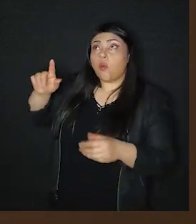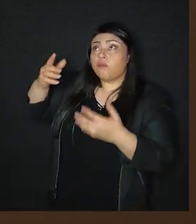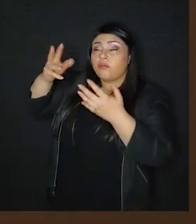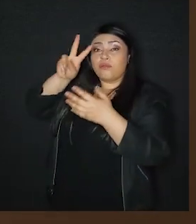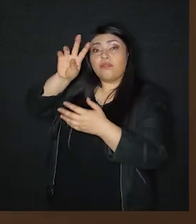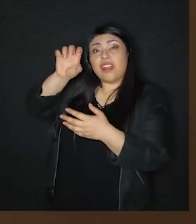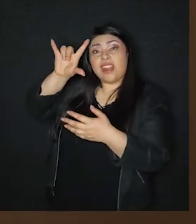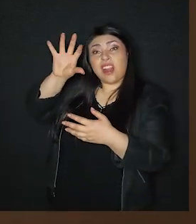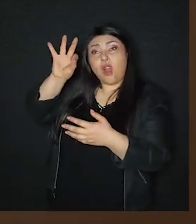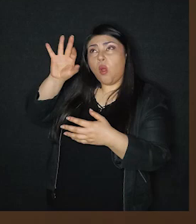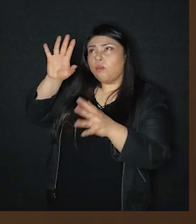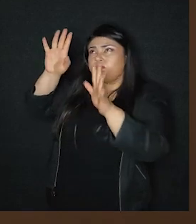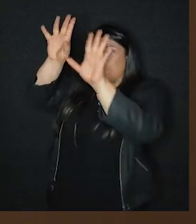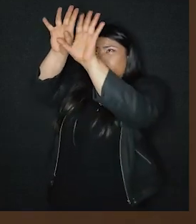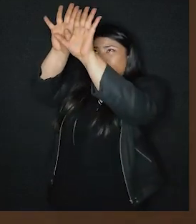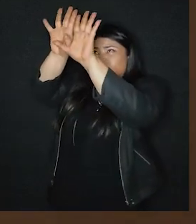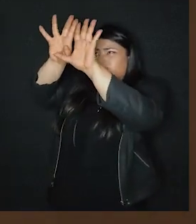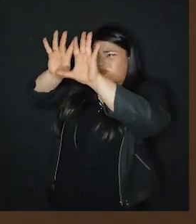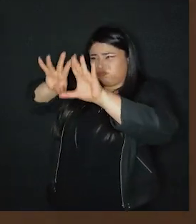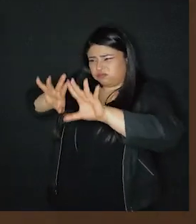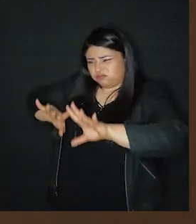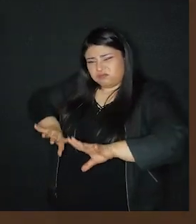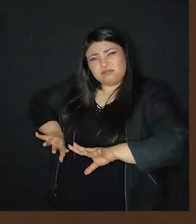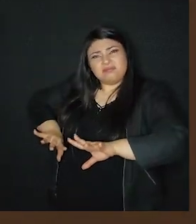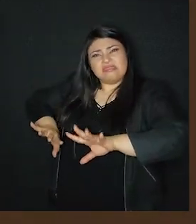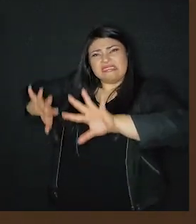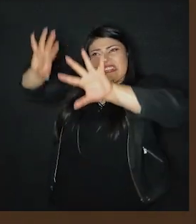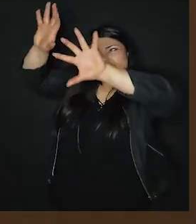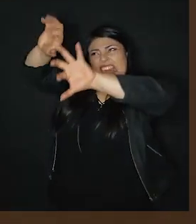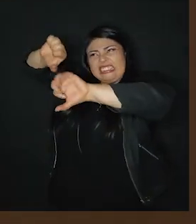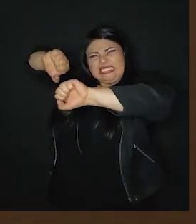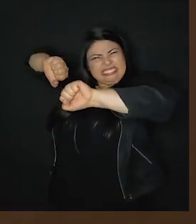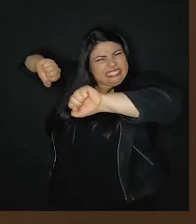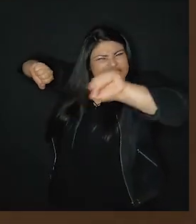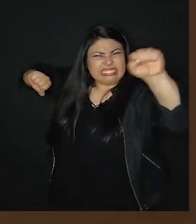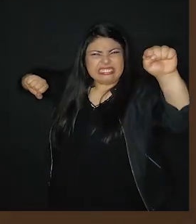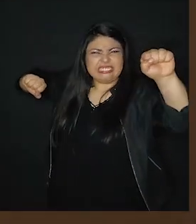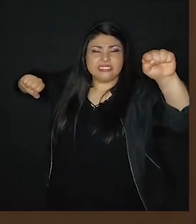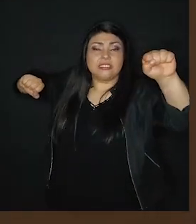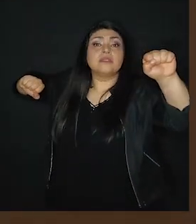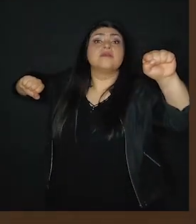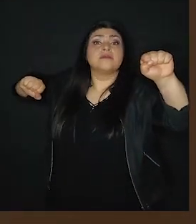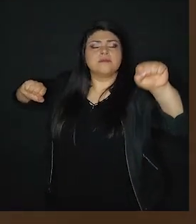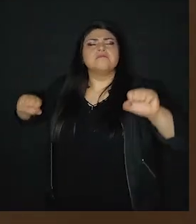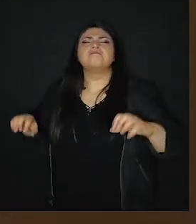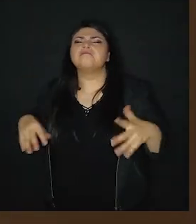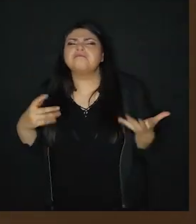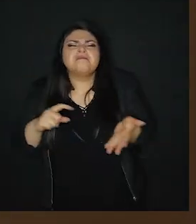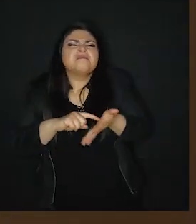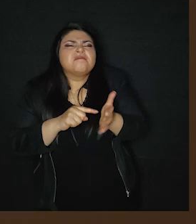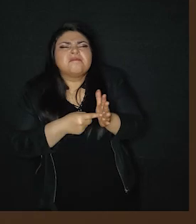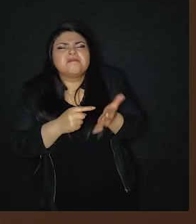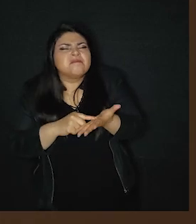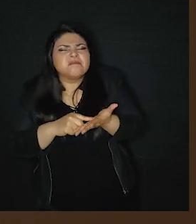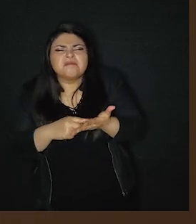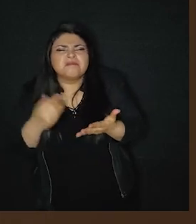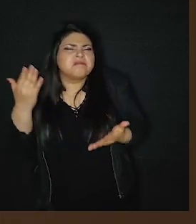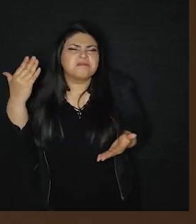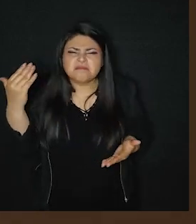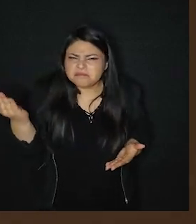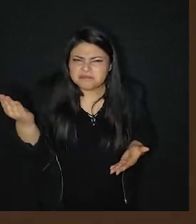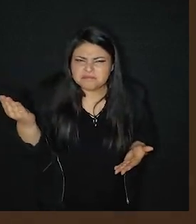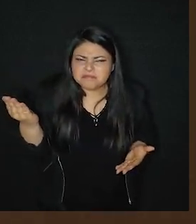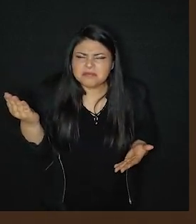dos ahora qué es el bueno y qué quiere decir o qué significa y Por qué es importante el velo para ti y para mí